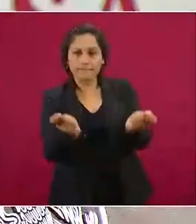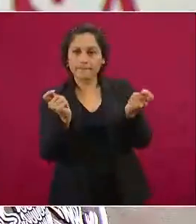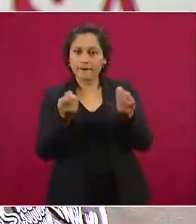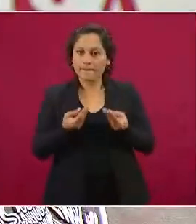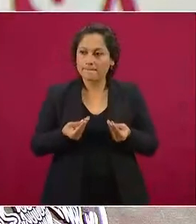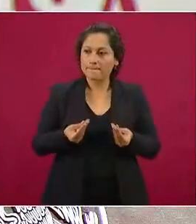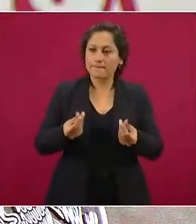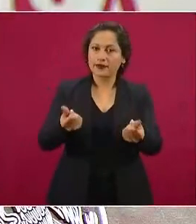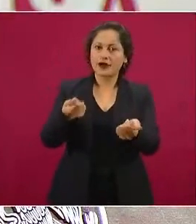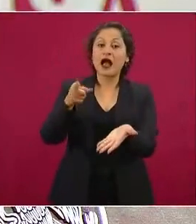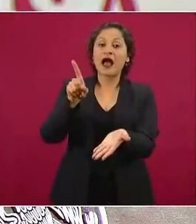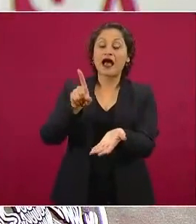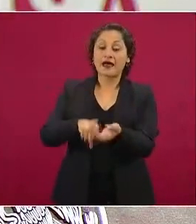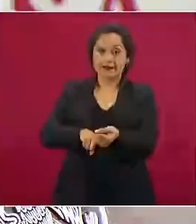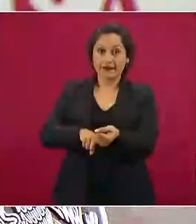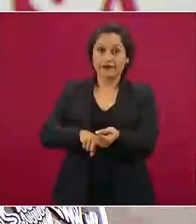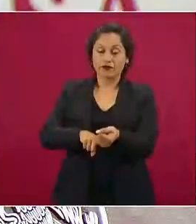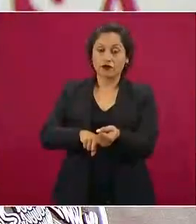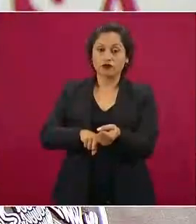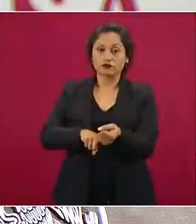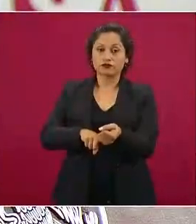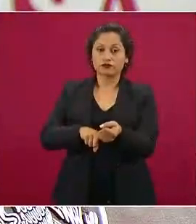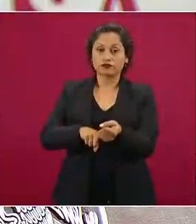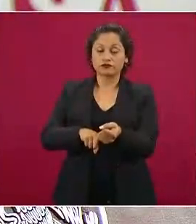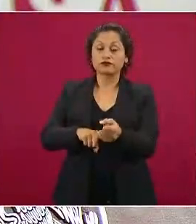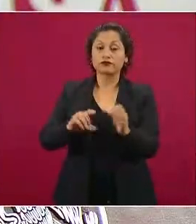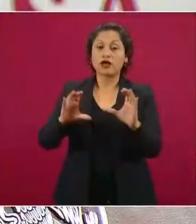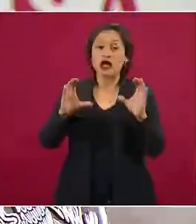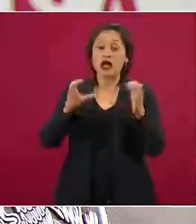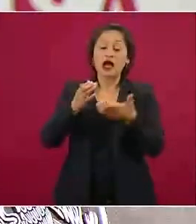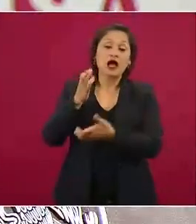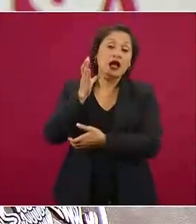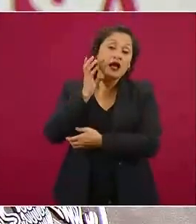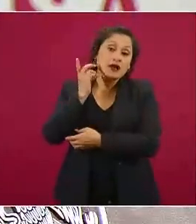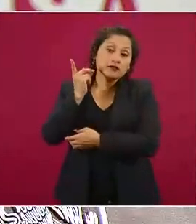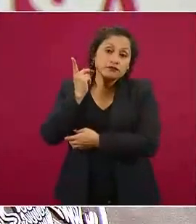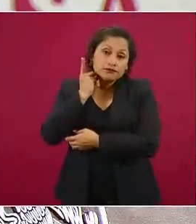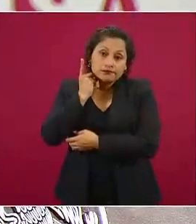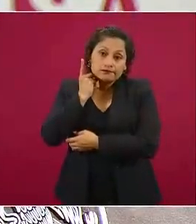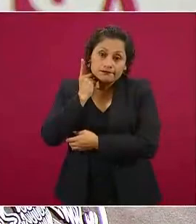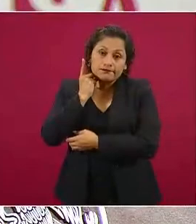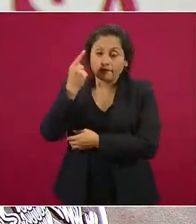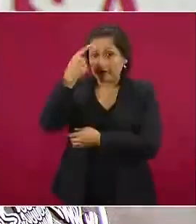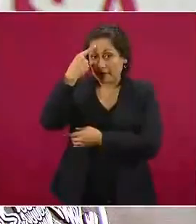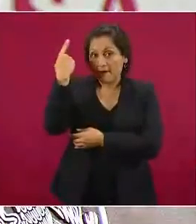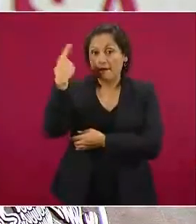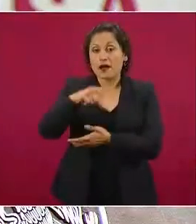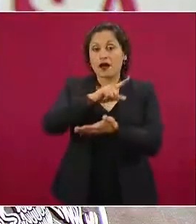el Congreso y que se aprobara la llamada reforma energética.